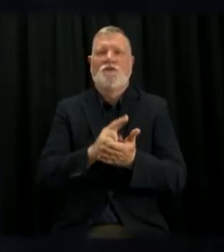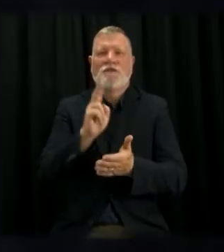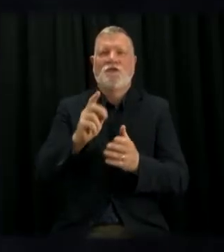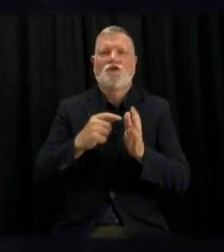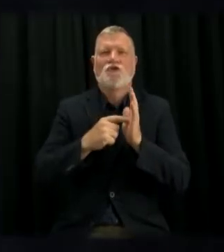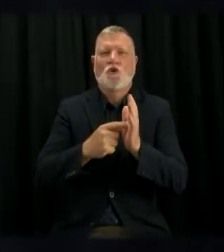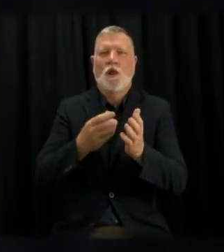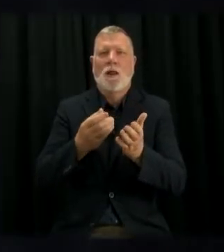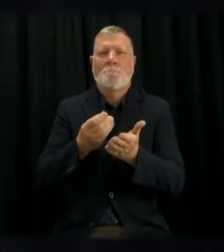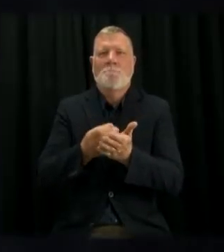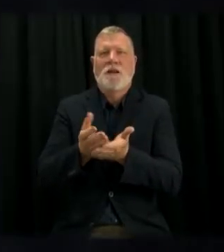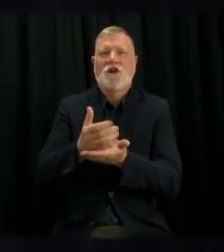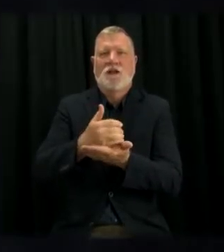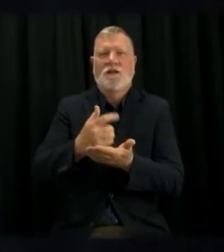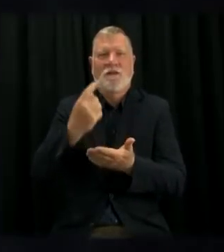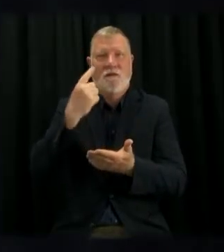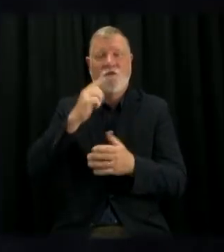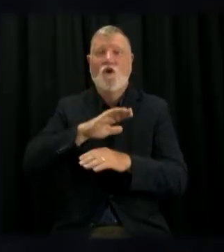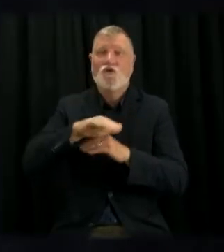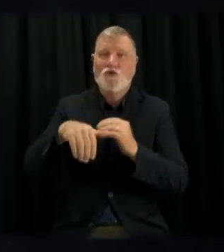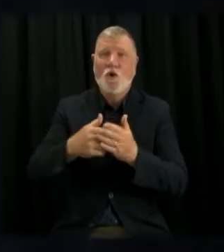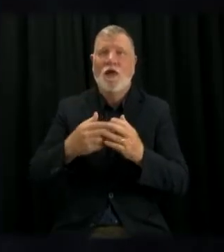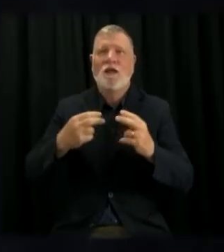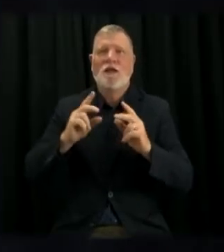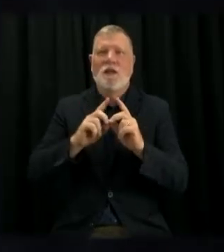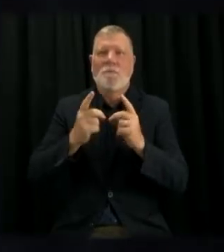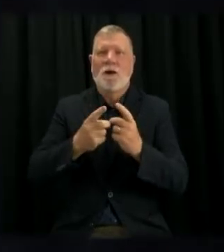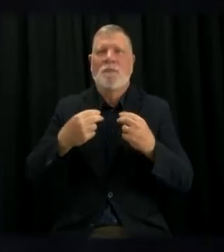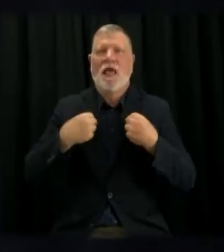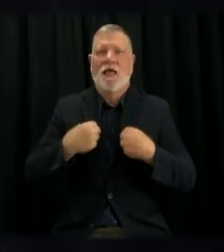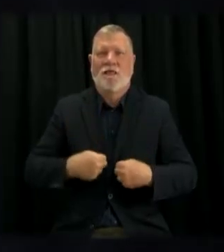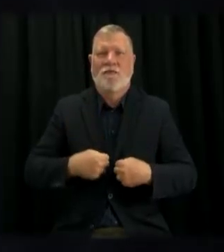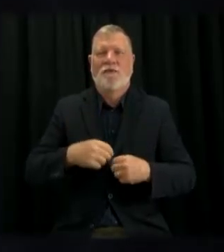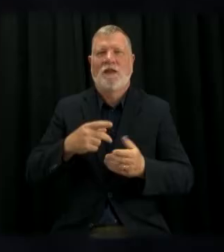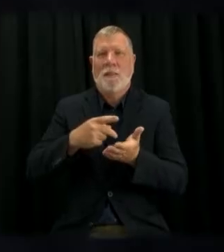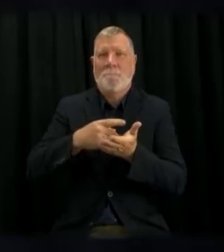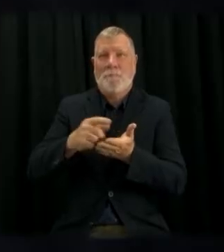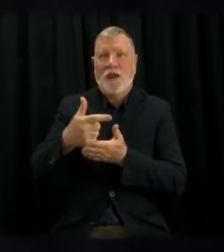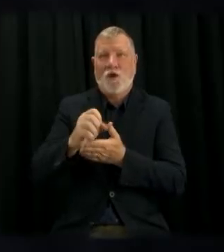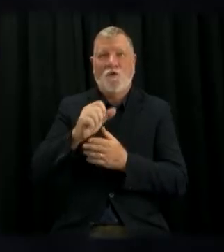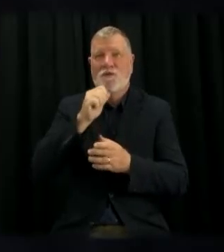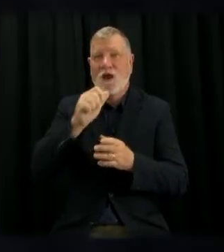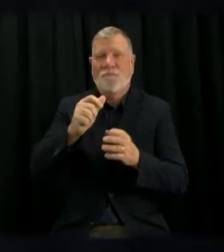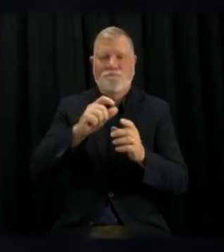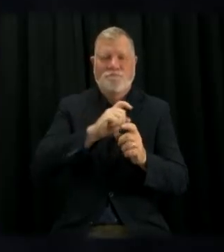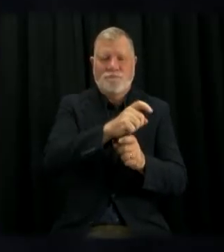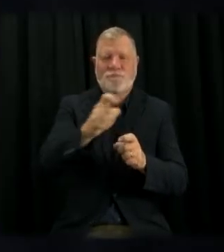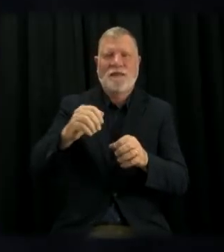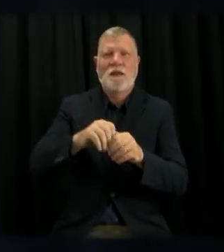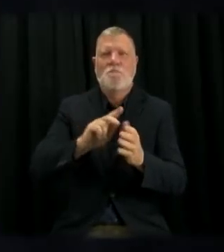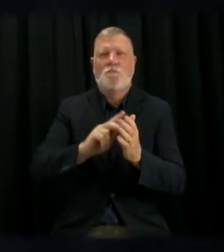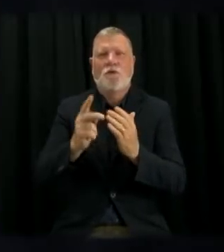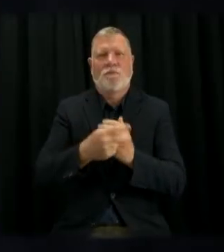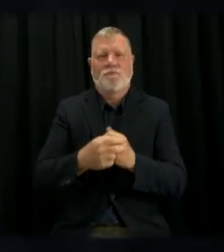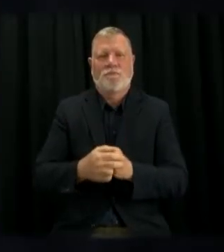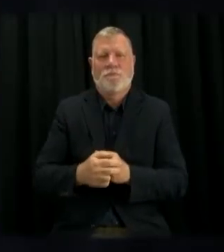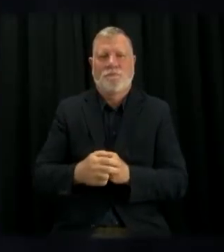Universitario muestra el retiro para el Departamento de Salud completo. Si no ha sido dividido en